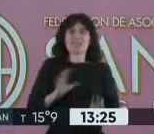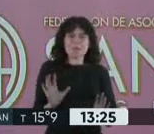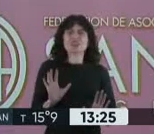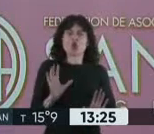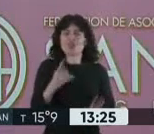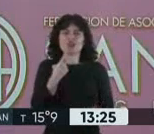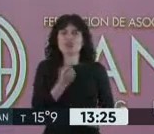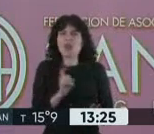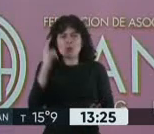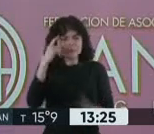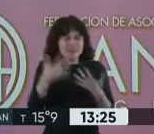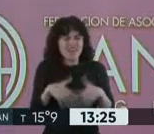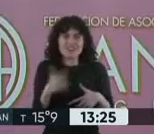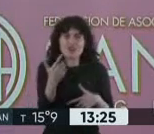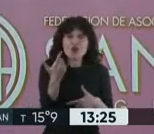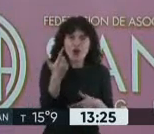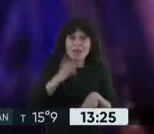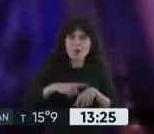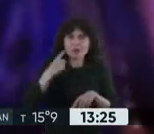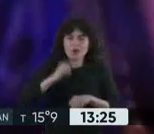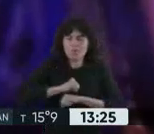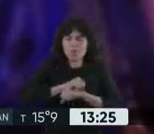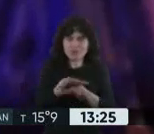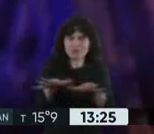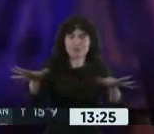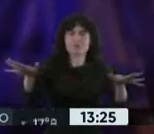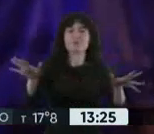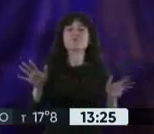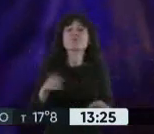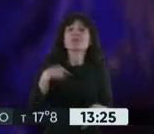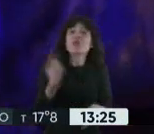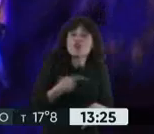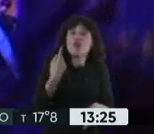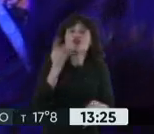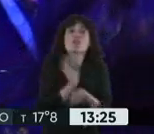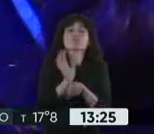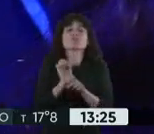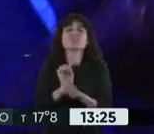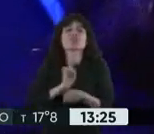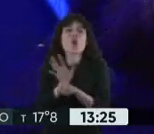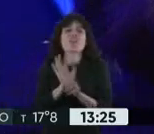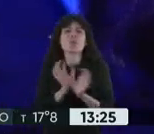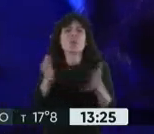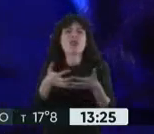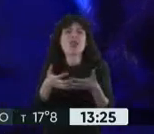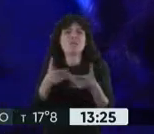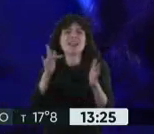cabal dimensión de lo que nos pasó. Vivimos una pandemia que afectó a todo el